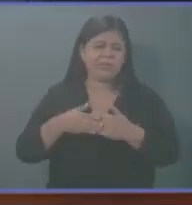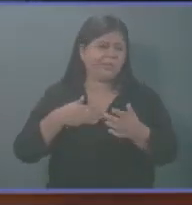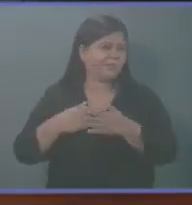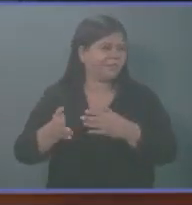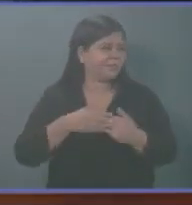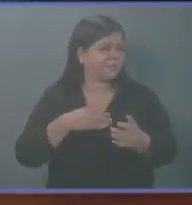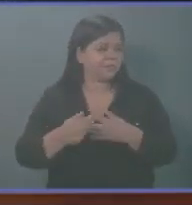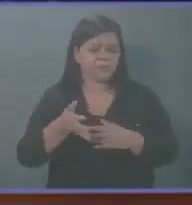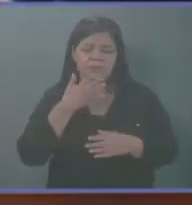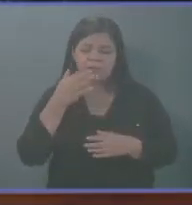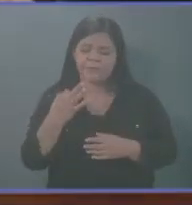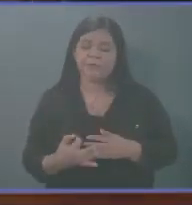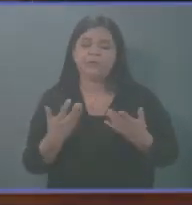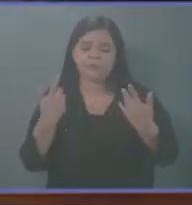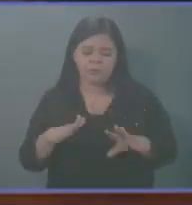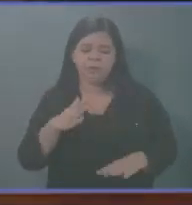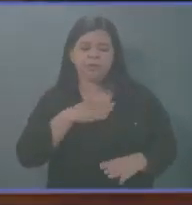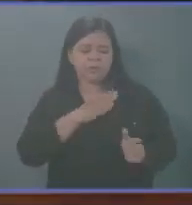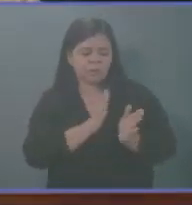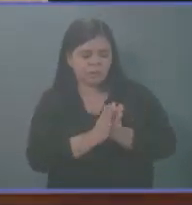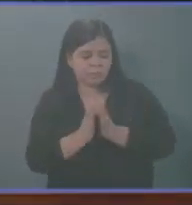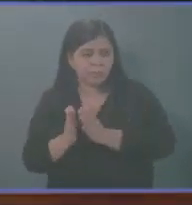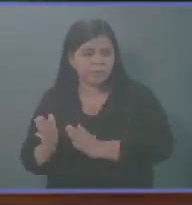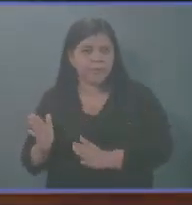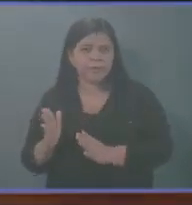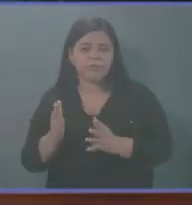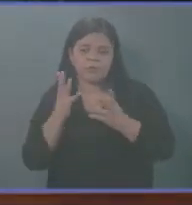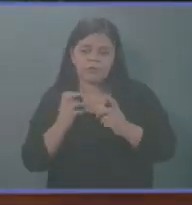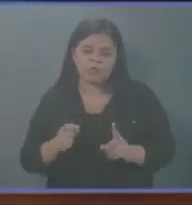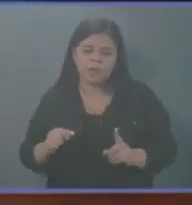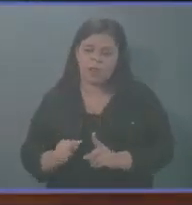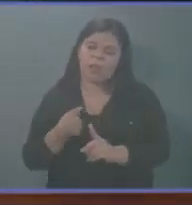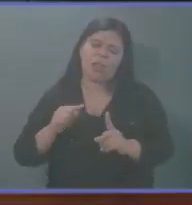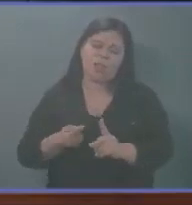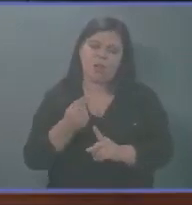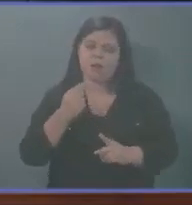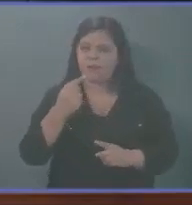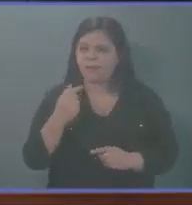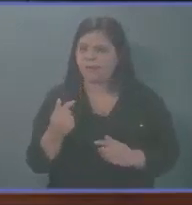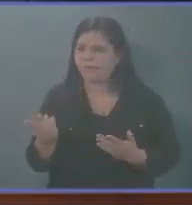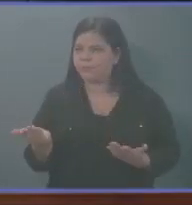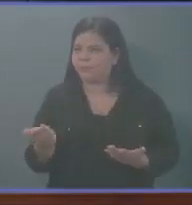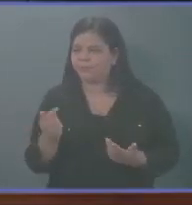la verdad. Tienen un plan prefijado de atacar para politizar este caso,